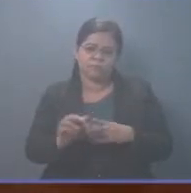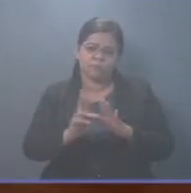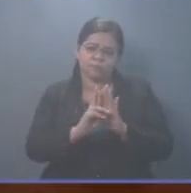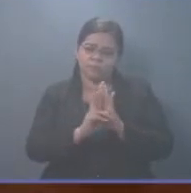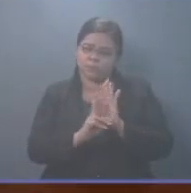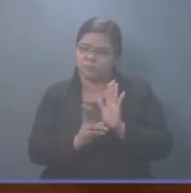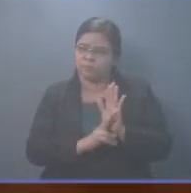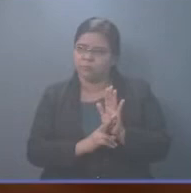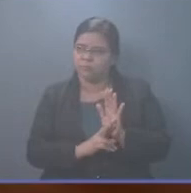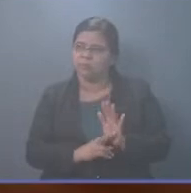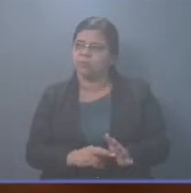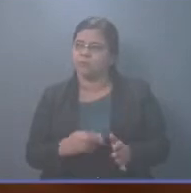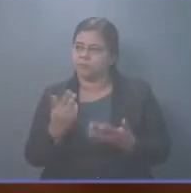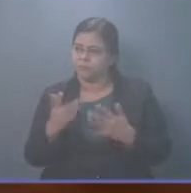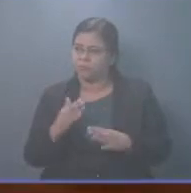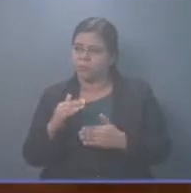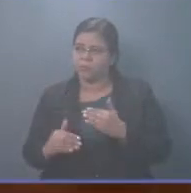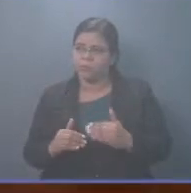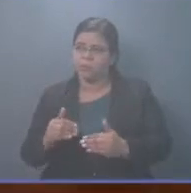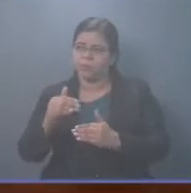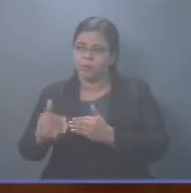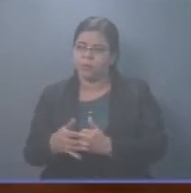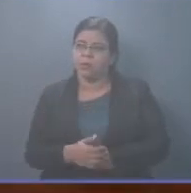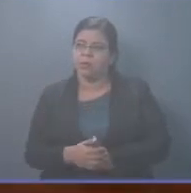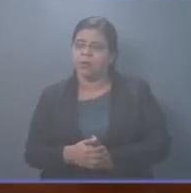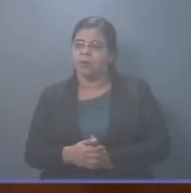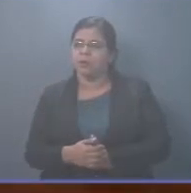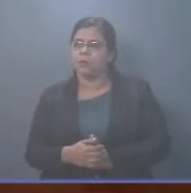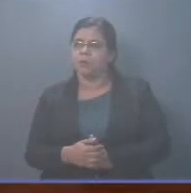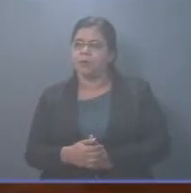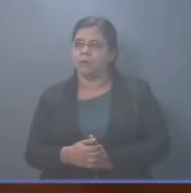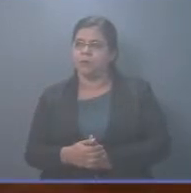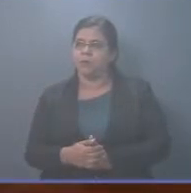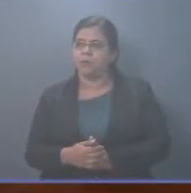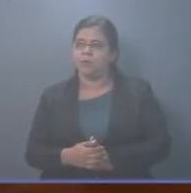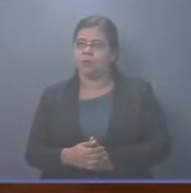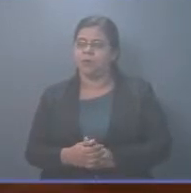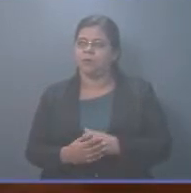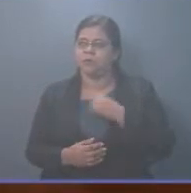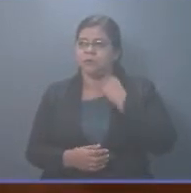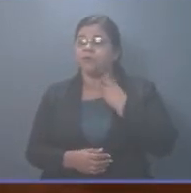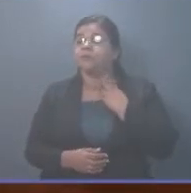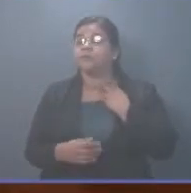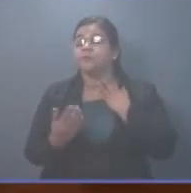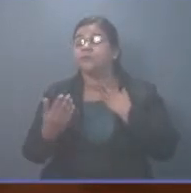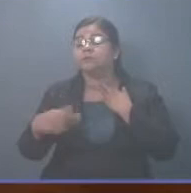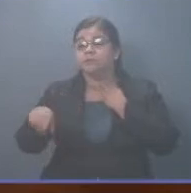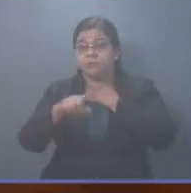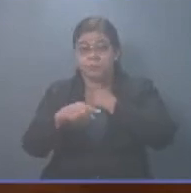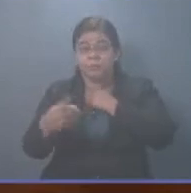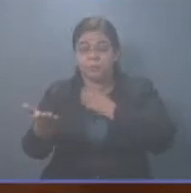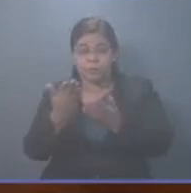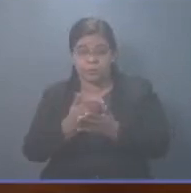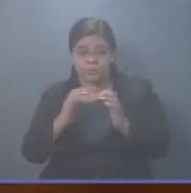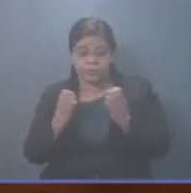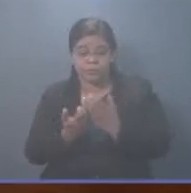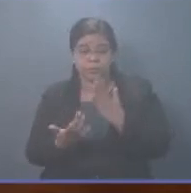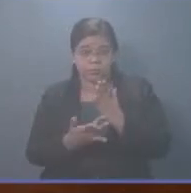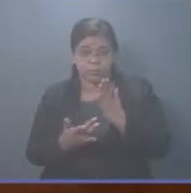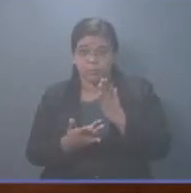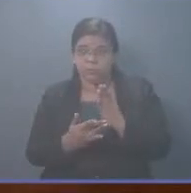reglamento, que es el que regula el procedimiento para elegirlos. Okay. Bueno, los que estén de acuerdo con la propuesta del equipo